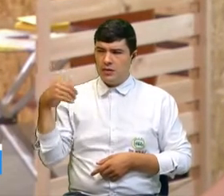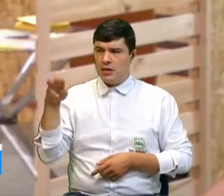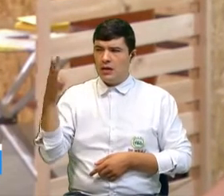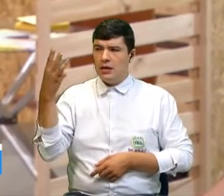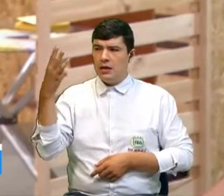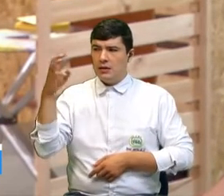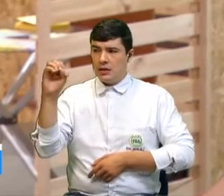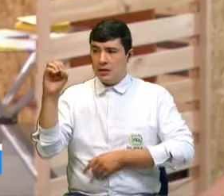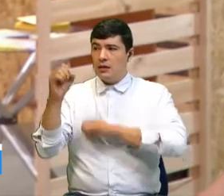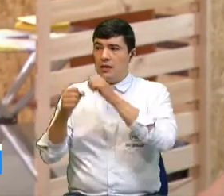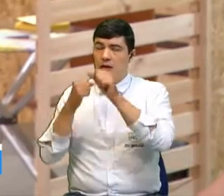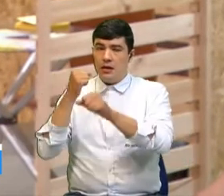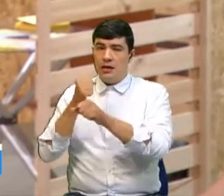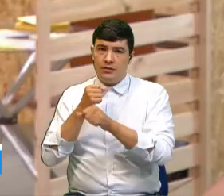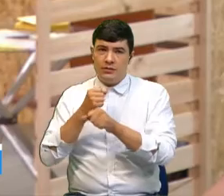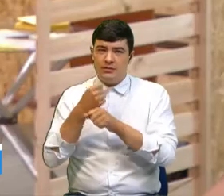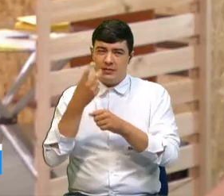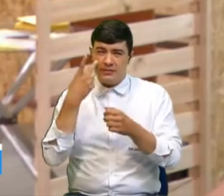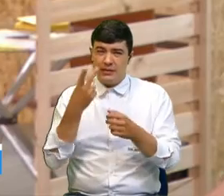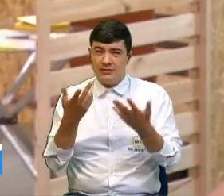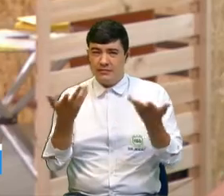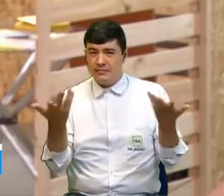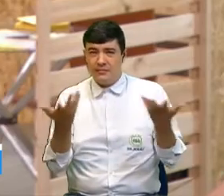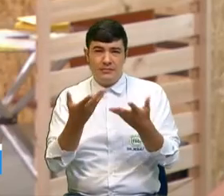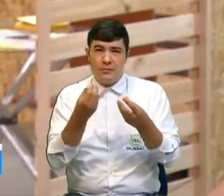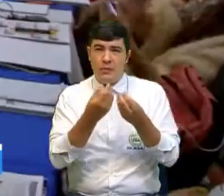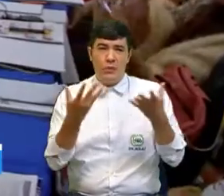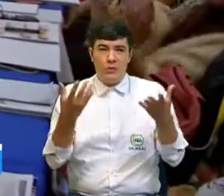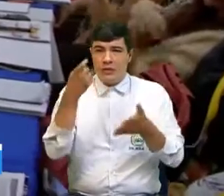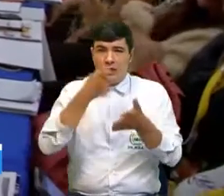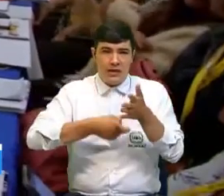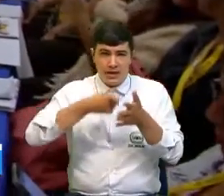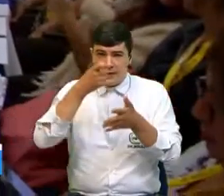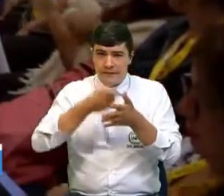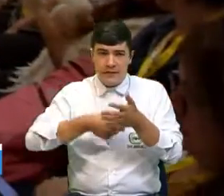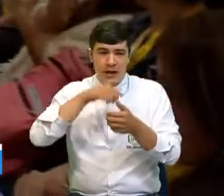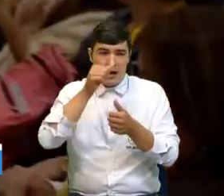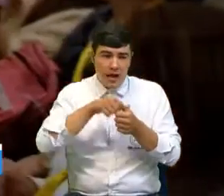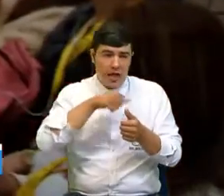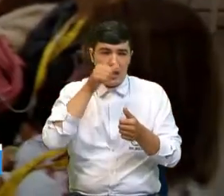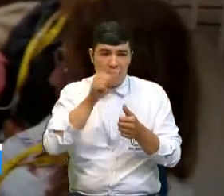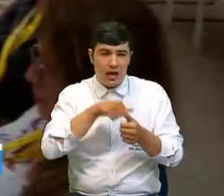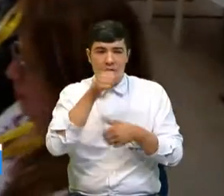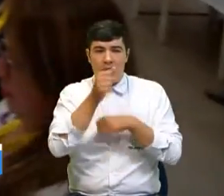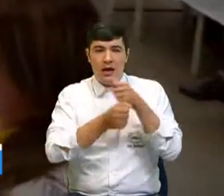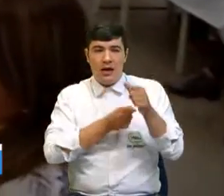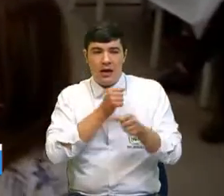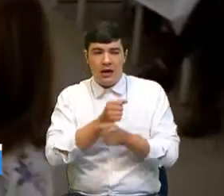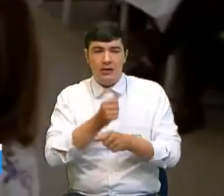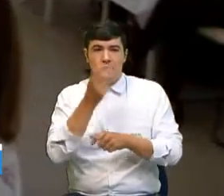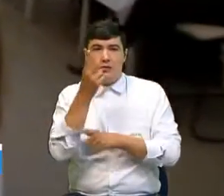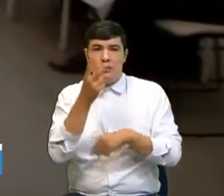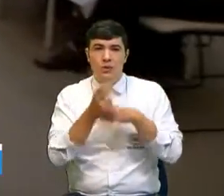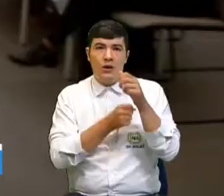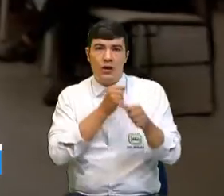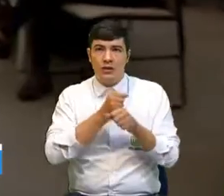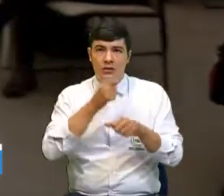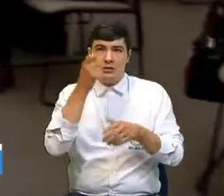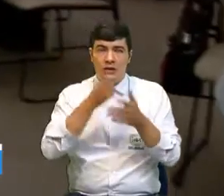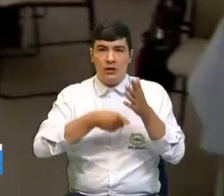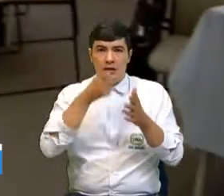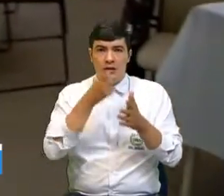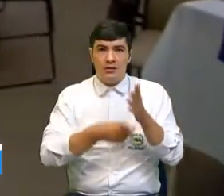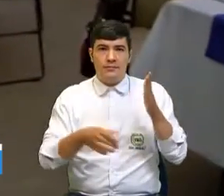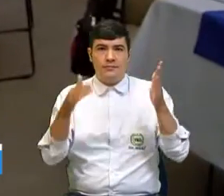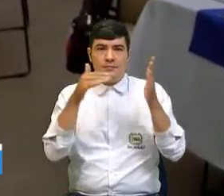años hemos vivido mucha inestabilidad, muchas reformas. Cada año, cada dos años están sacando reformas tributarias.